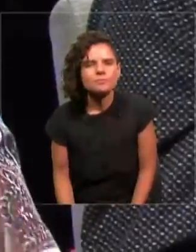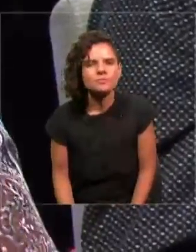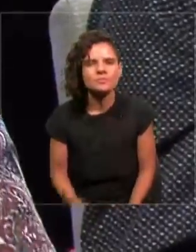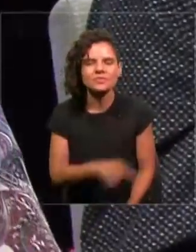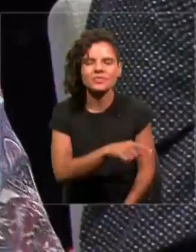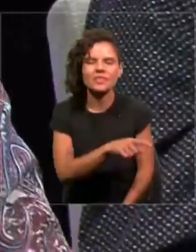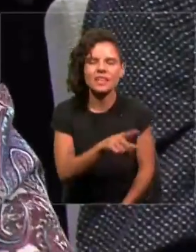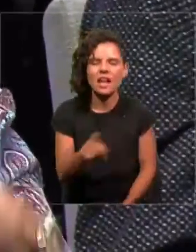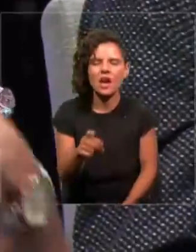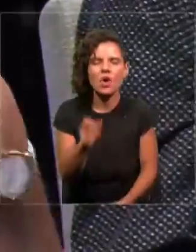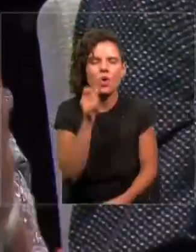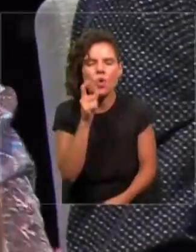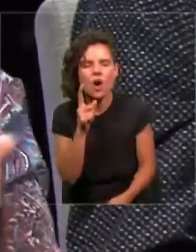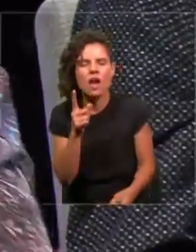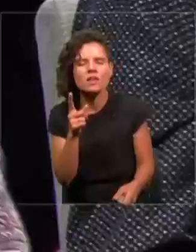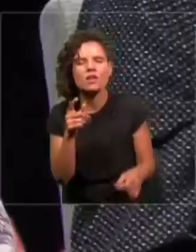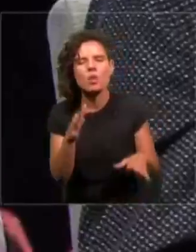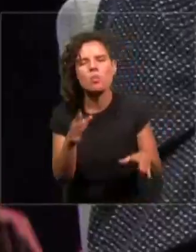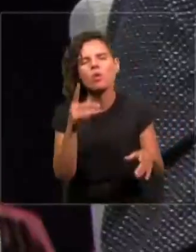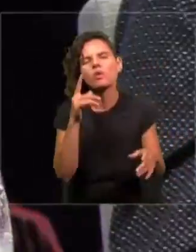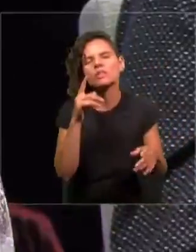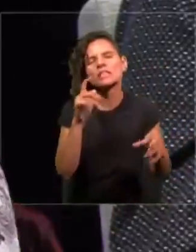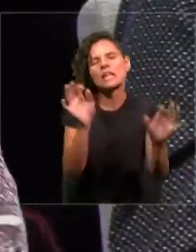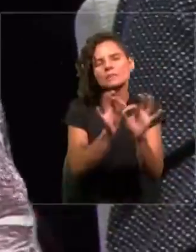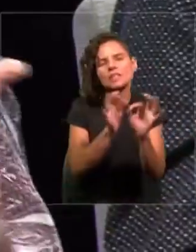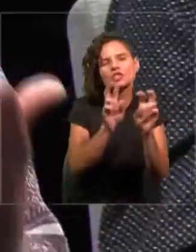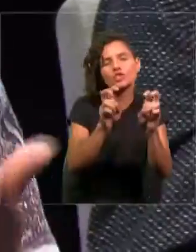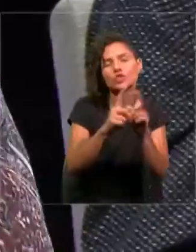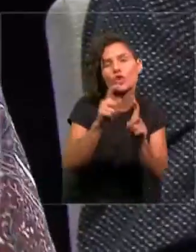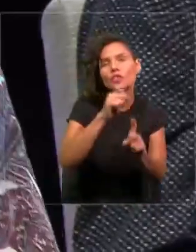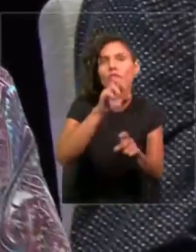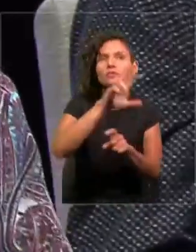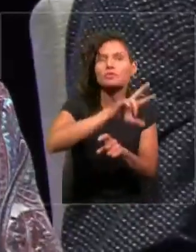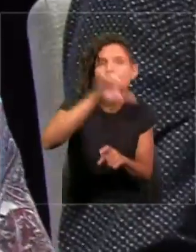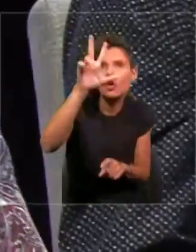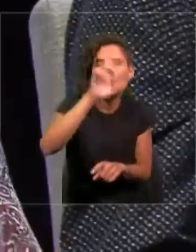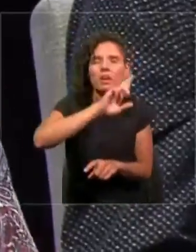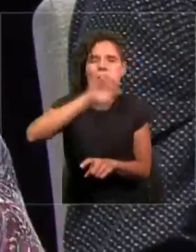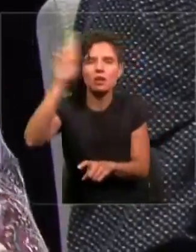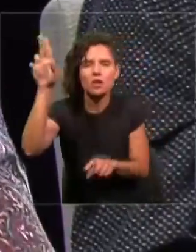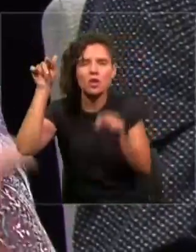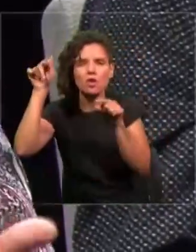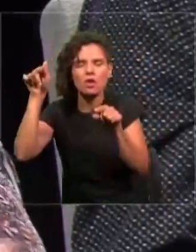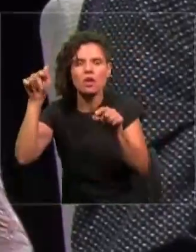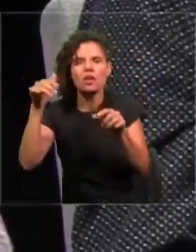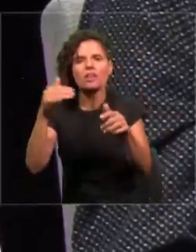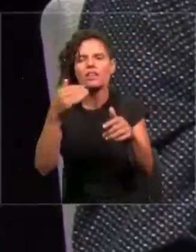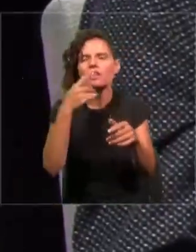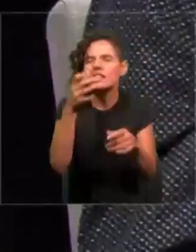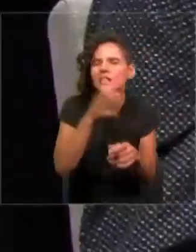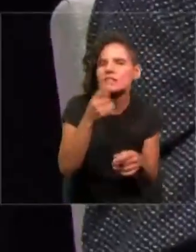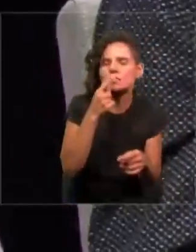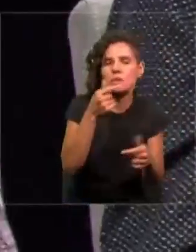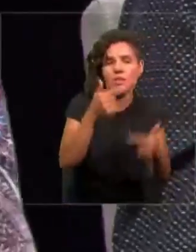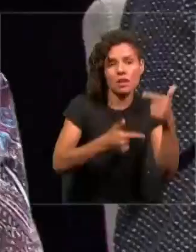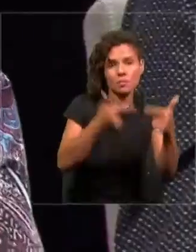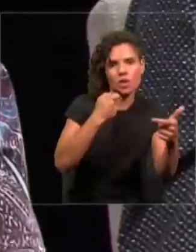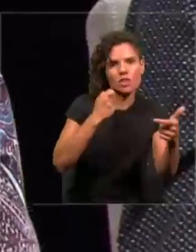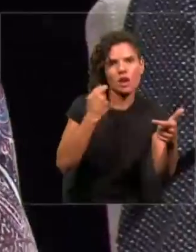revelan una circunstancia casi teológica, en cuyo caso la política está escindida de eso,